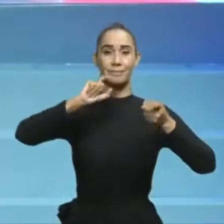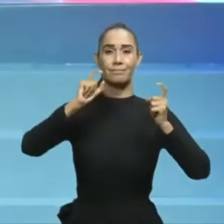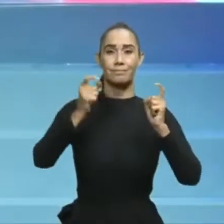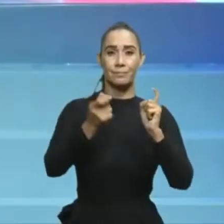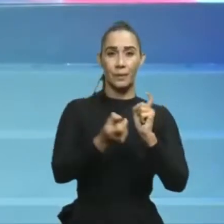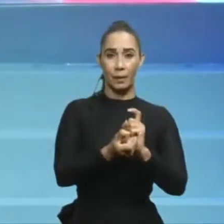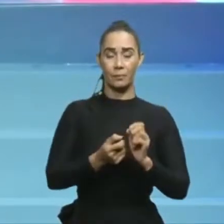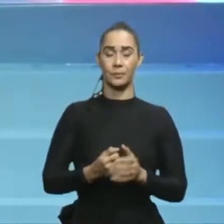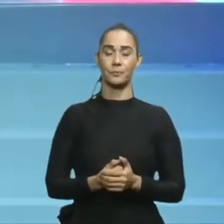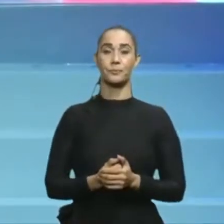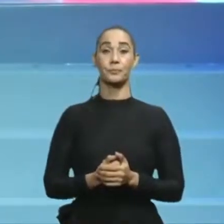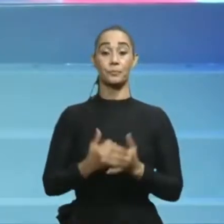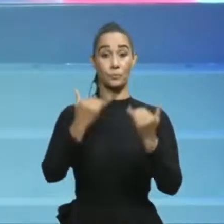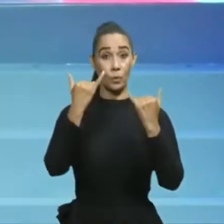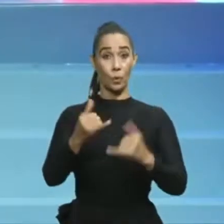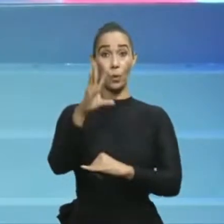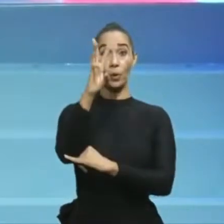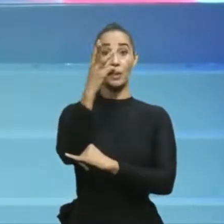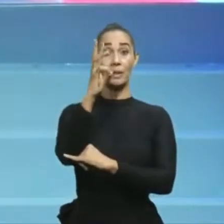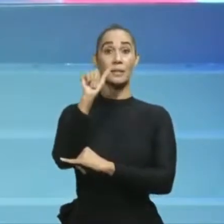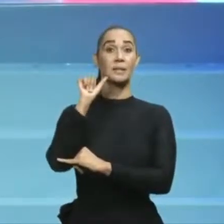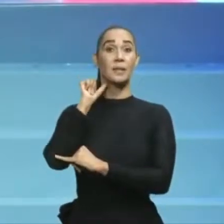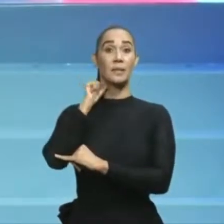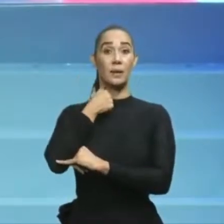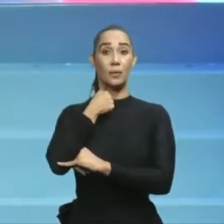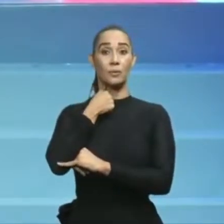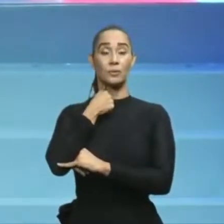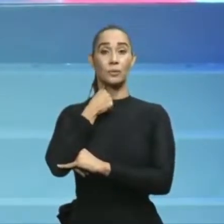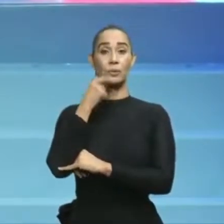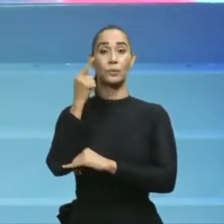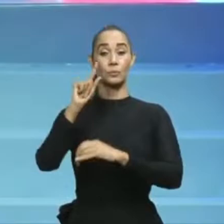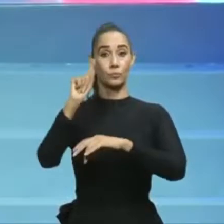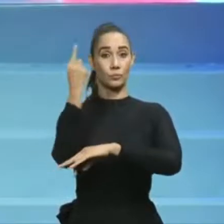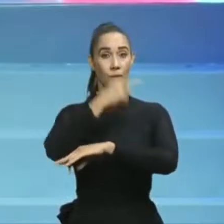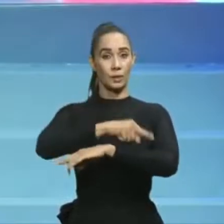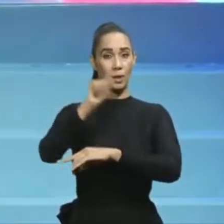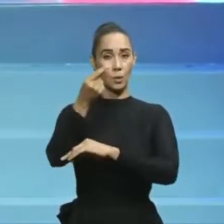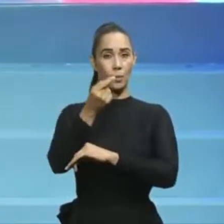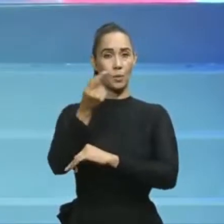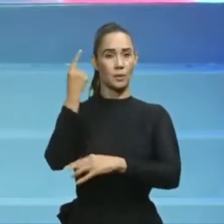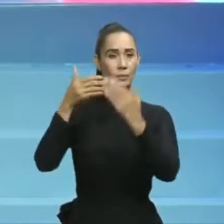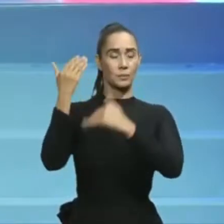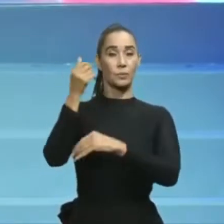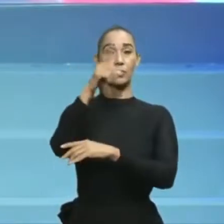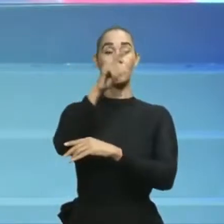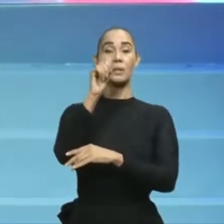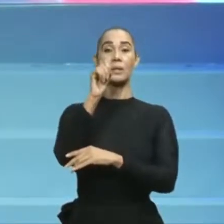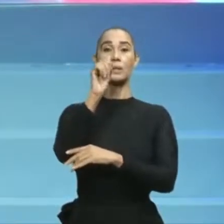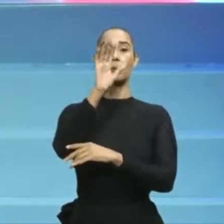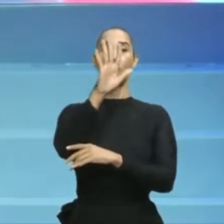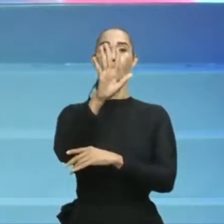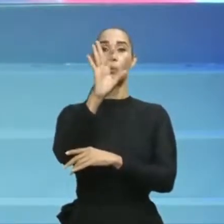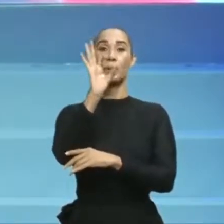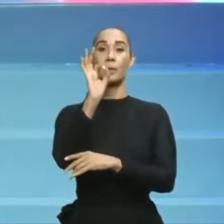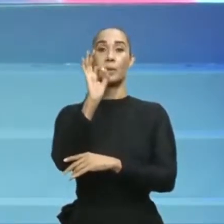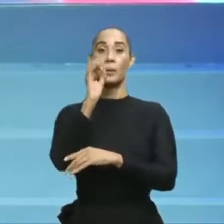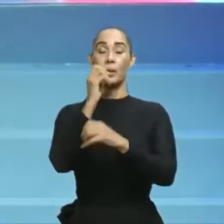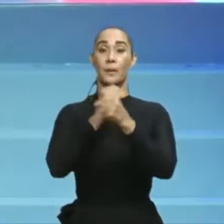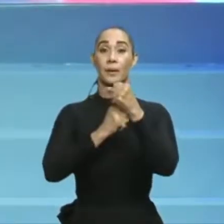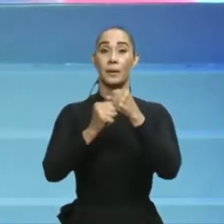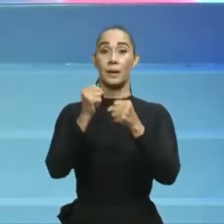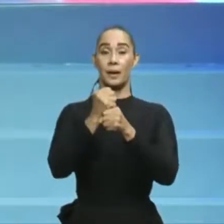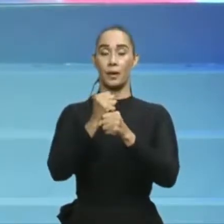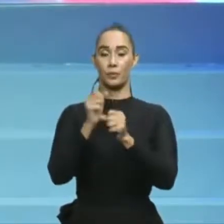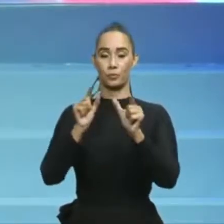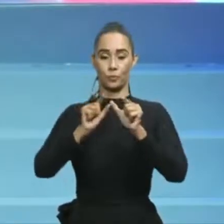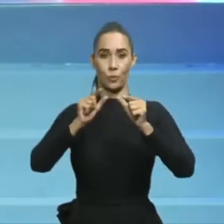y lo hago este 16 de agosto porque un día como hoy hace 159 años un grupo de patriotas encabezados